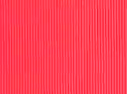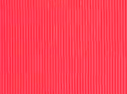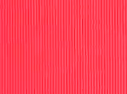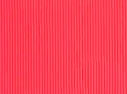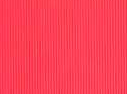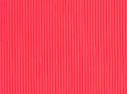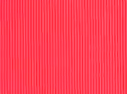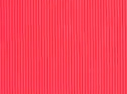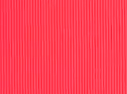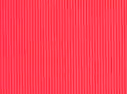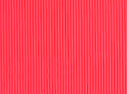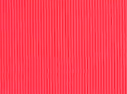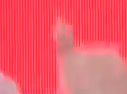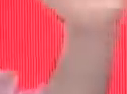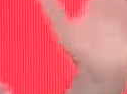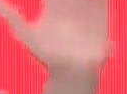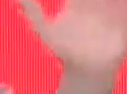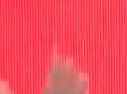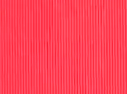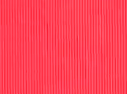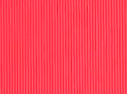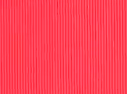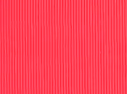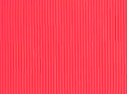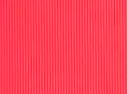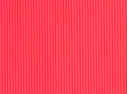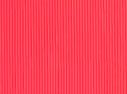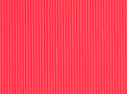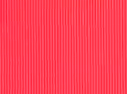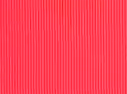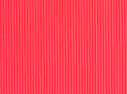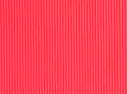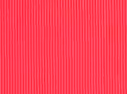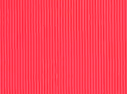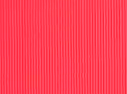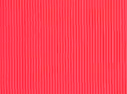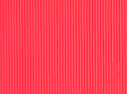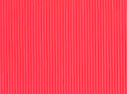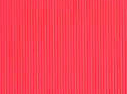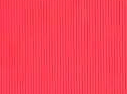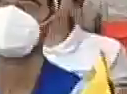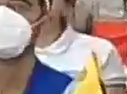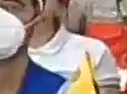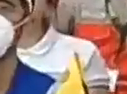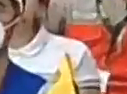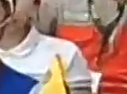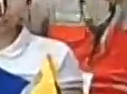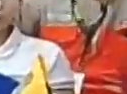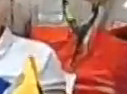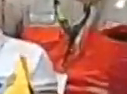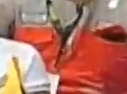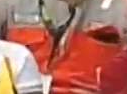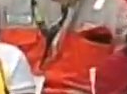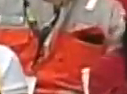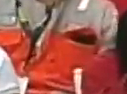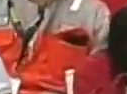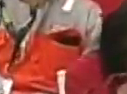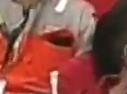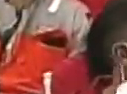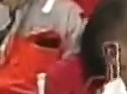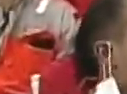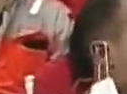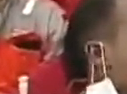Jesús Marcano, entre otros que podemos recordar. Quiero a ellos, presidente, rendirles